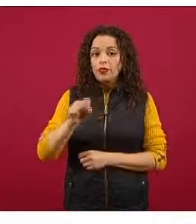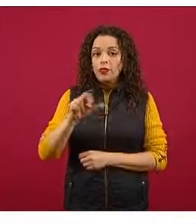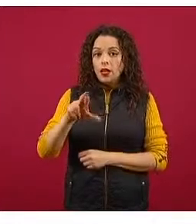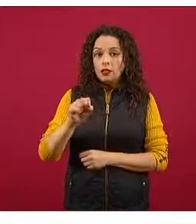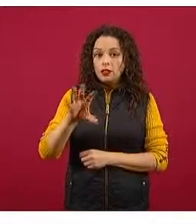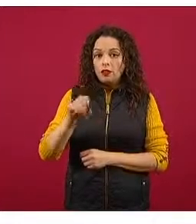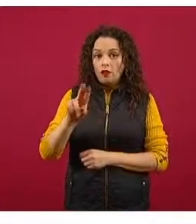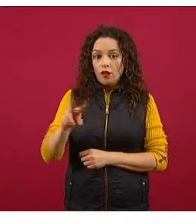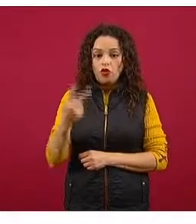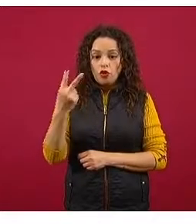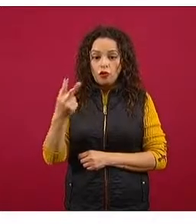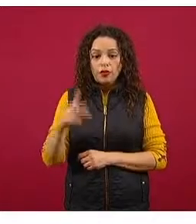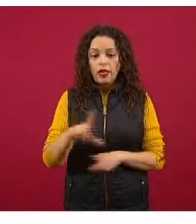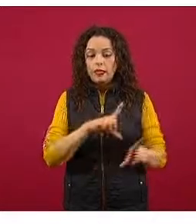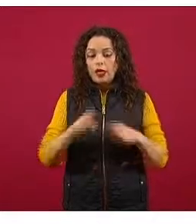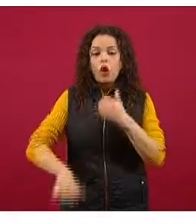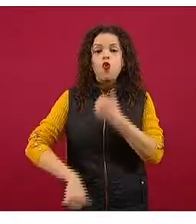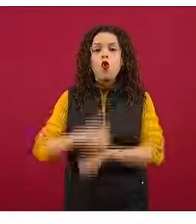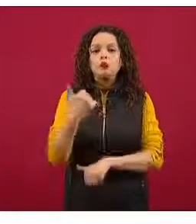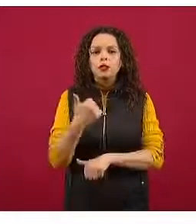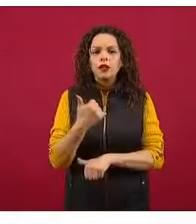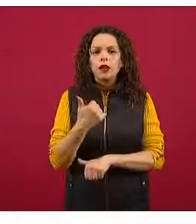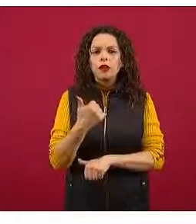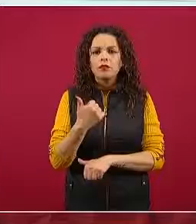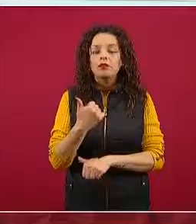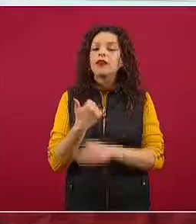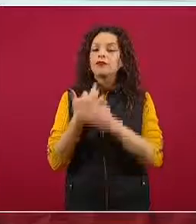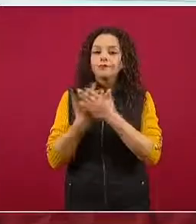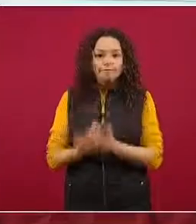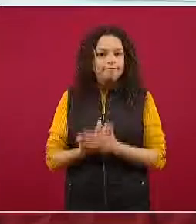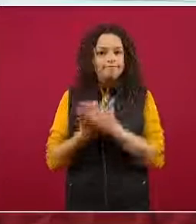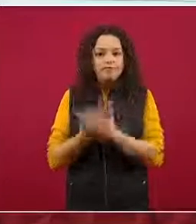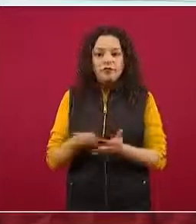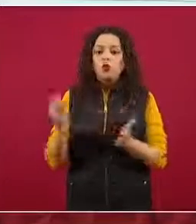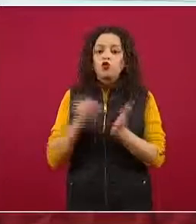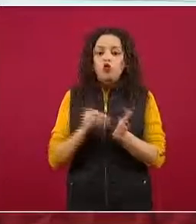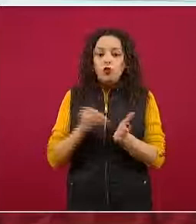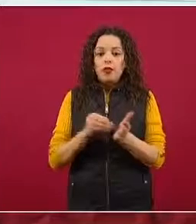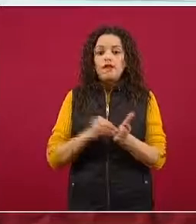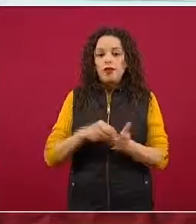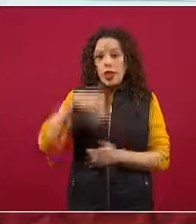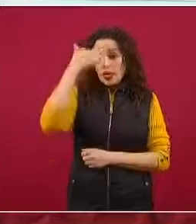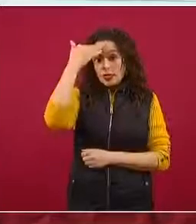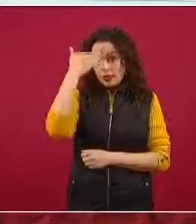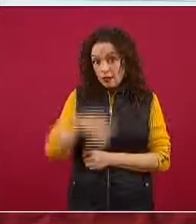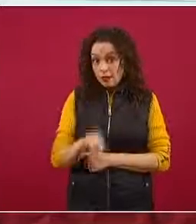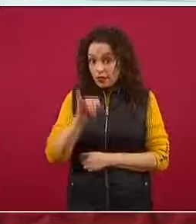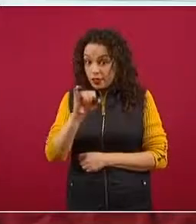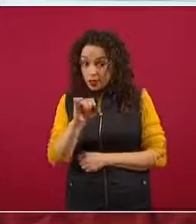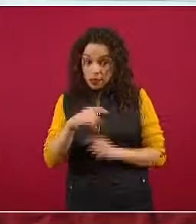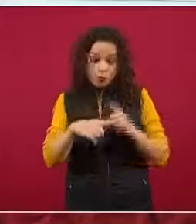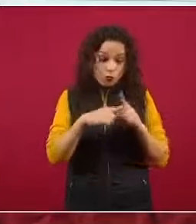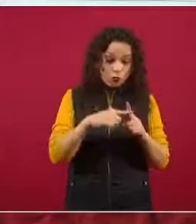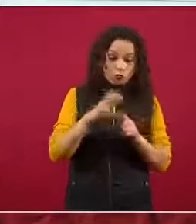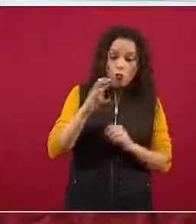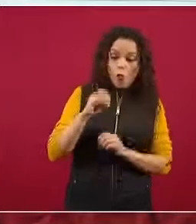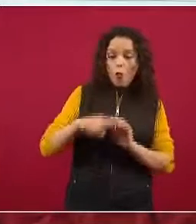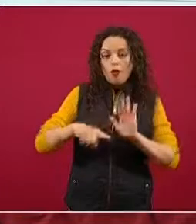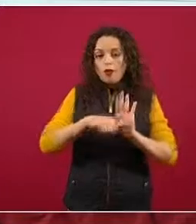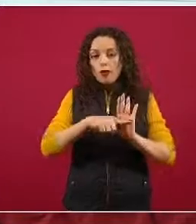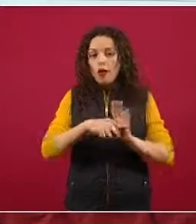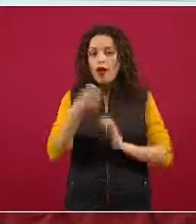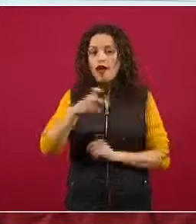711 que están en espera, estamos en espera de saber si son positivas o negativas a el